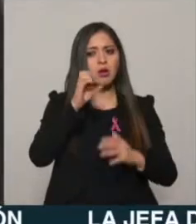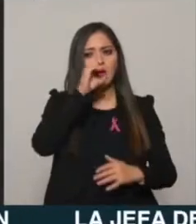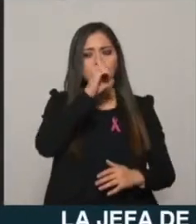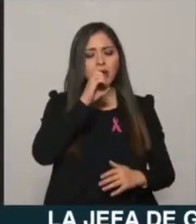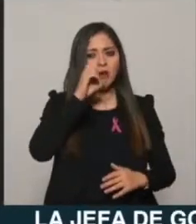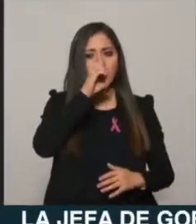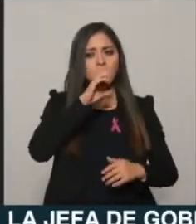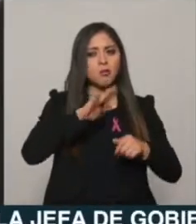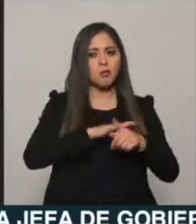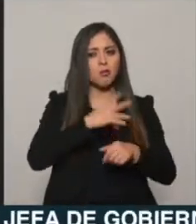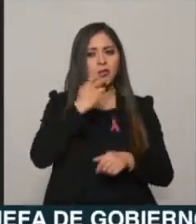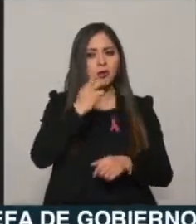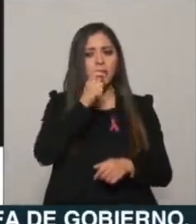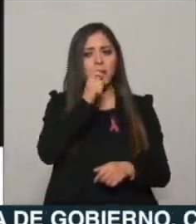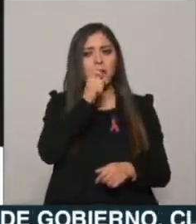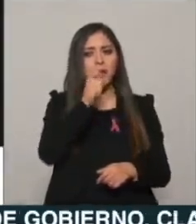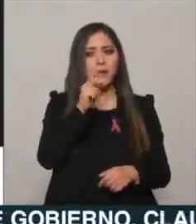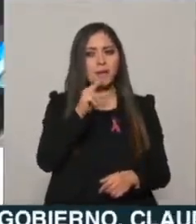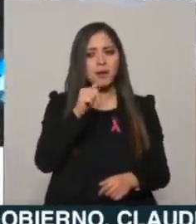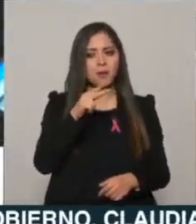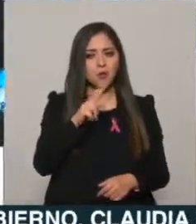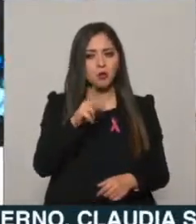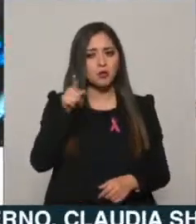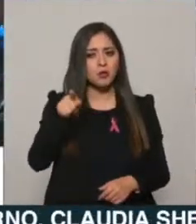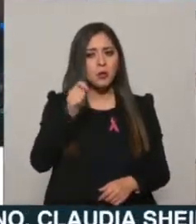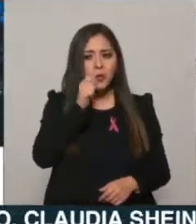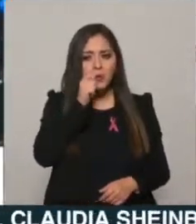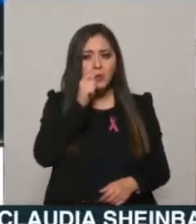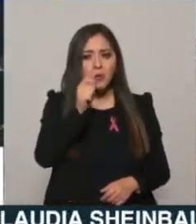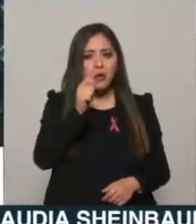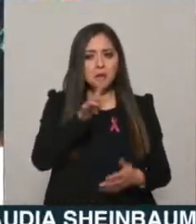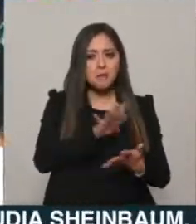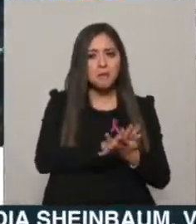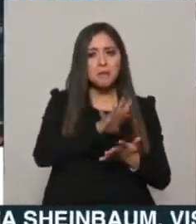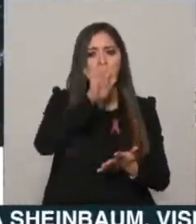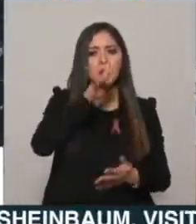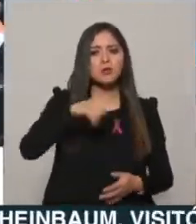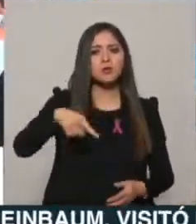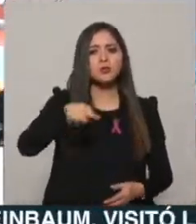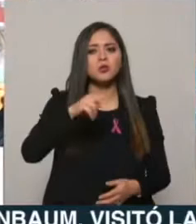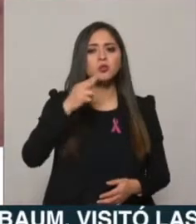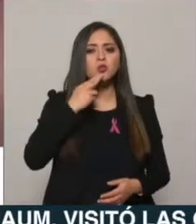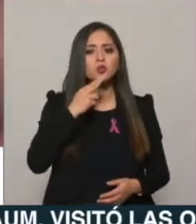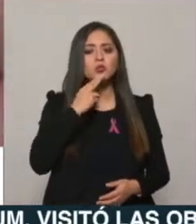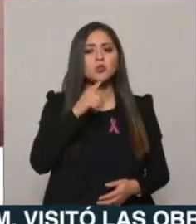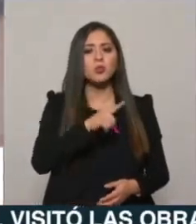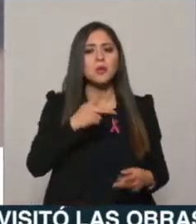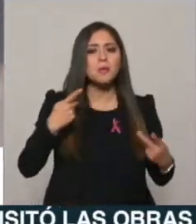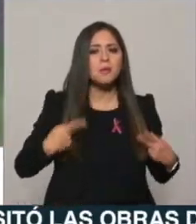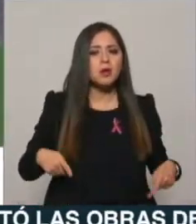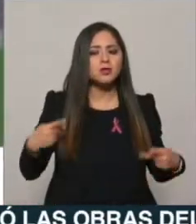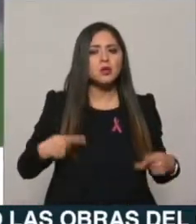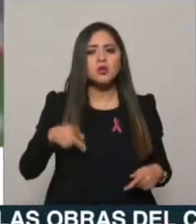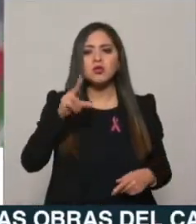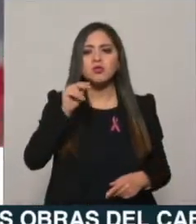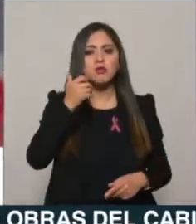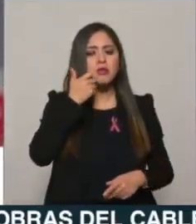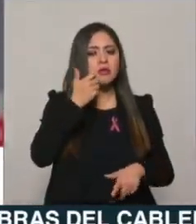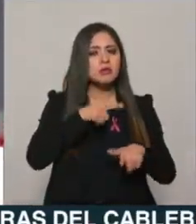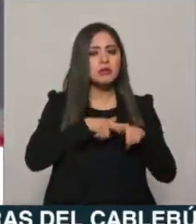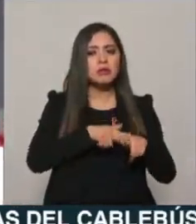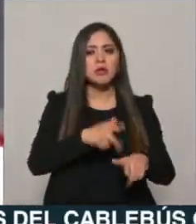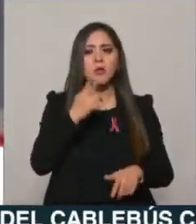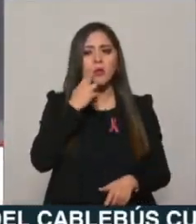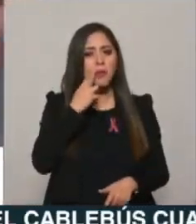es que se genera el vapor. José Luis resalta que los vaporizadores en su mayoría son utilizados por personas que quieren dejar de fumar, por lo que